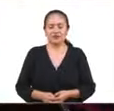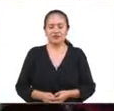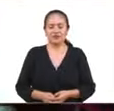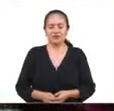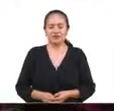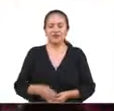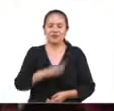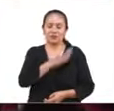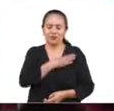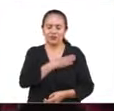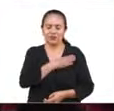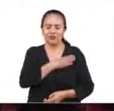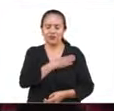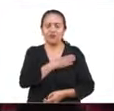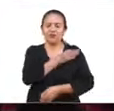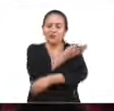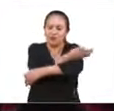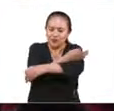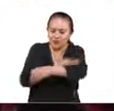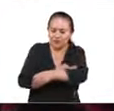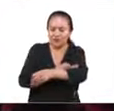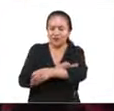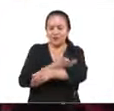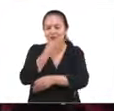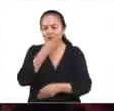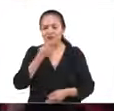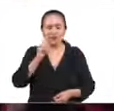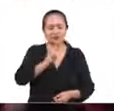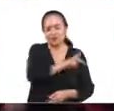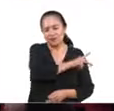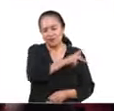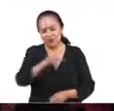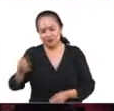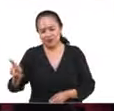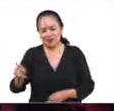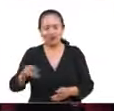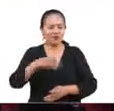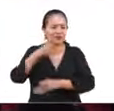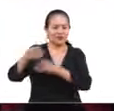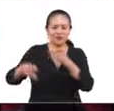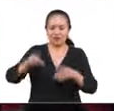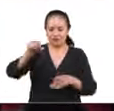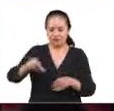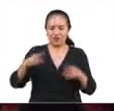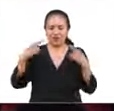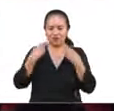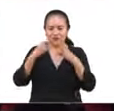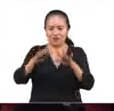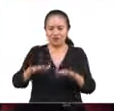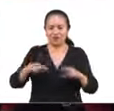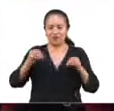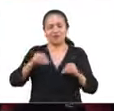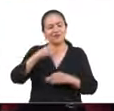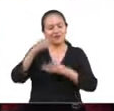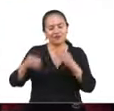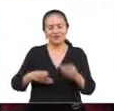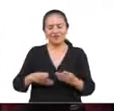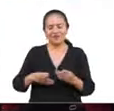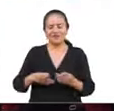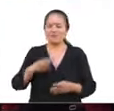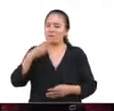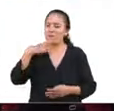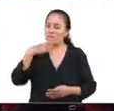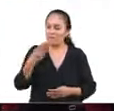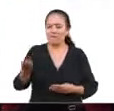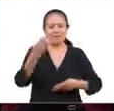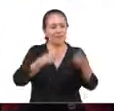Buenos días, buenas tardes a todas y a todos. A todos los presentes, les doy la más cordial bienvenida,